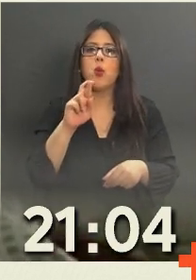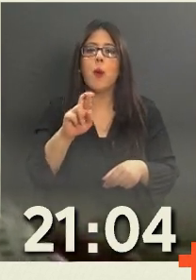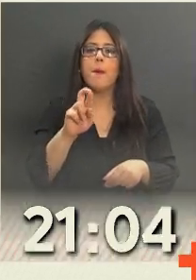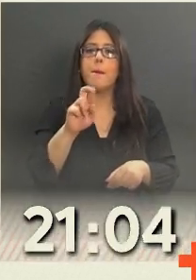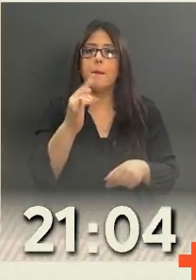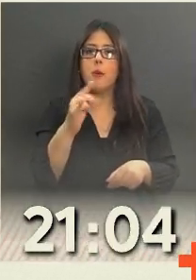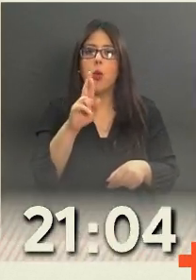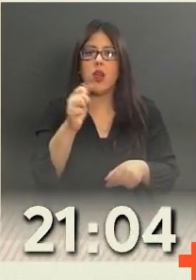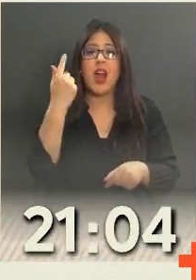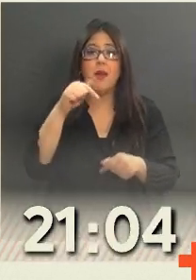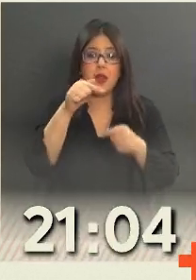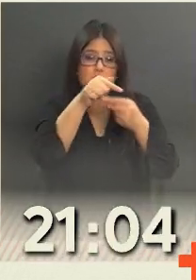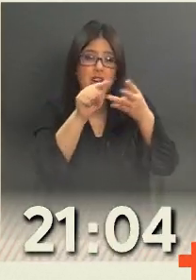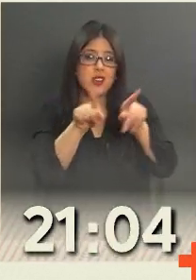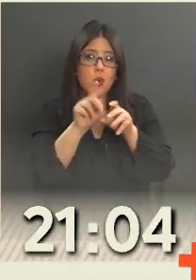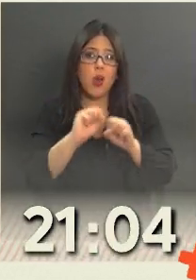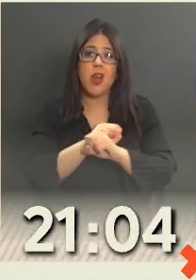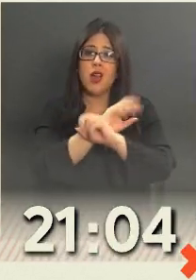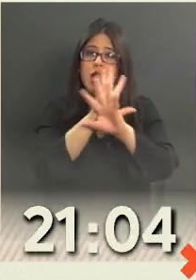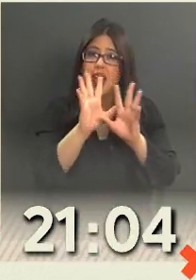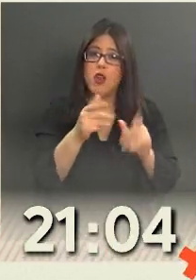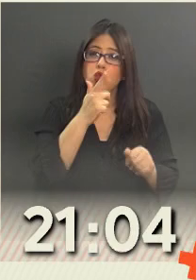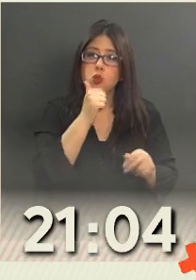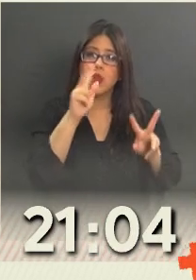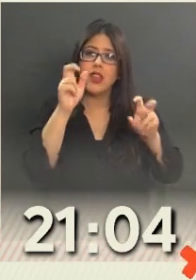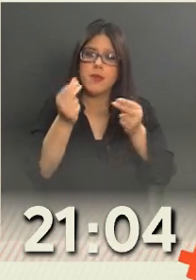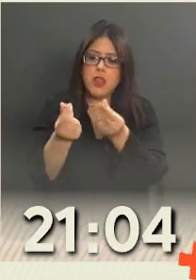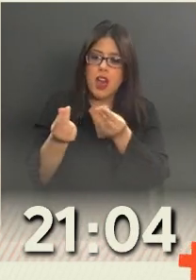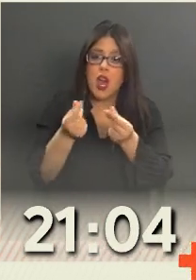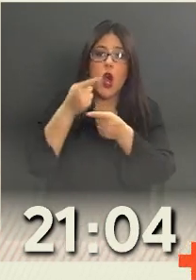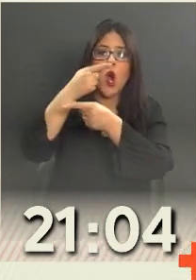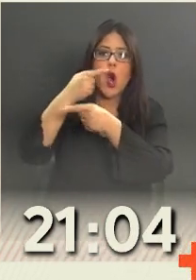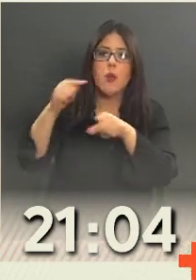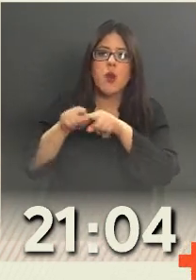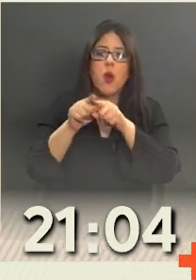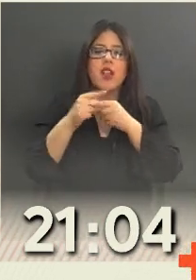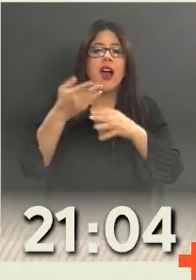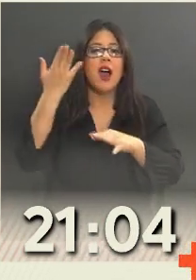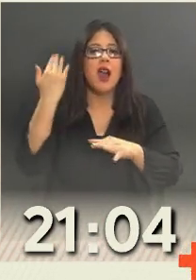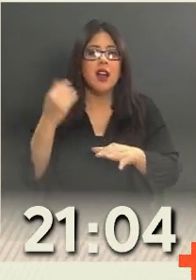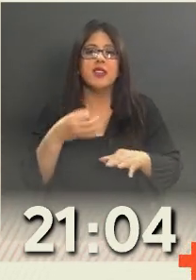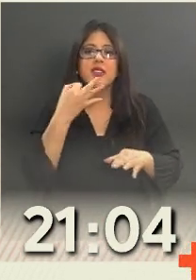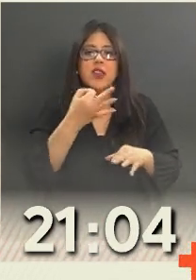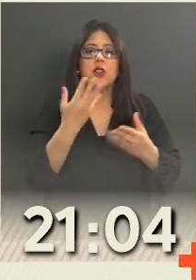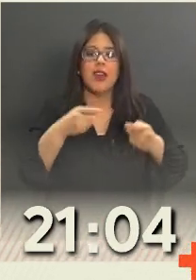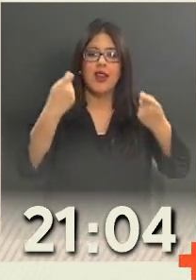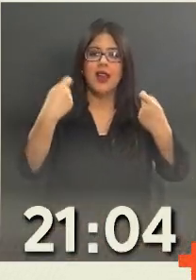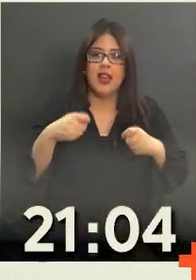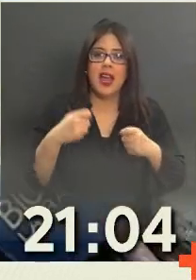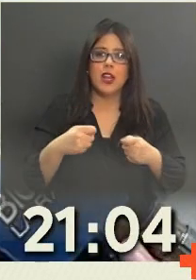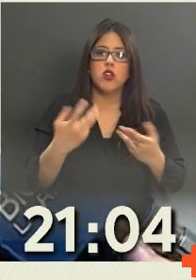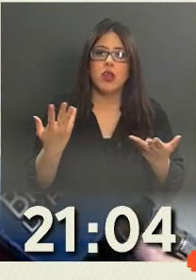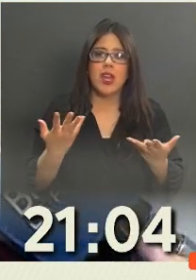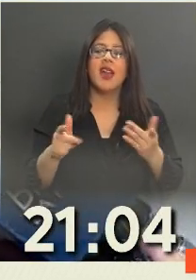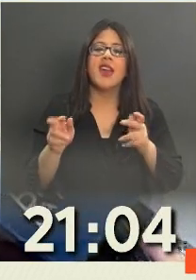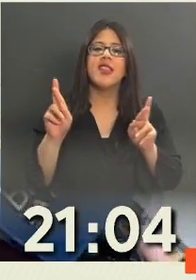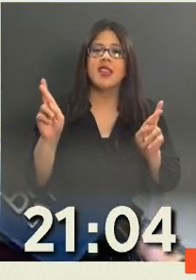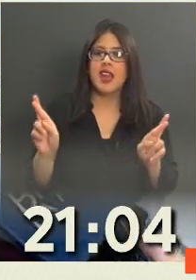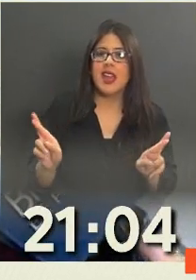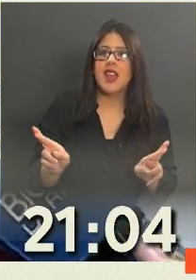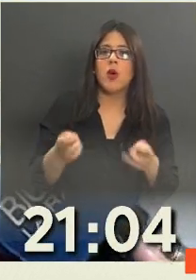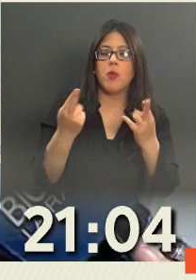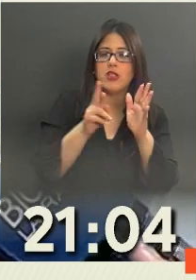ellas despeja las dudas sobre el fin de los dineros que Rojas declaró inicialmente como gastos de quimioterapia. Estamos trabajando